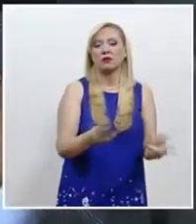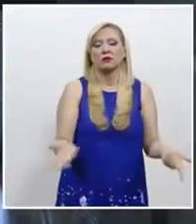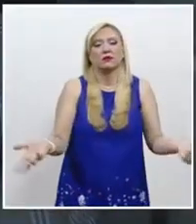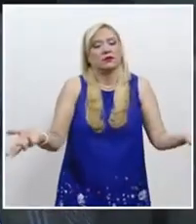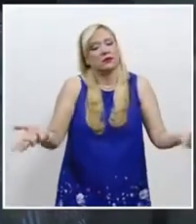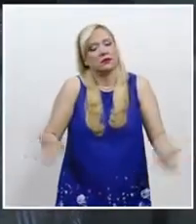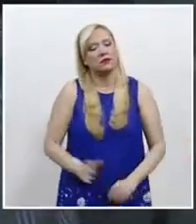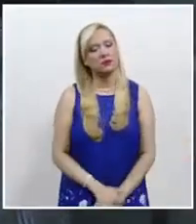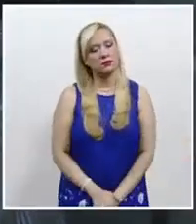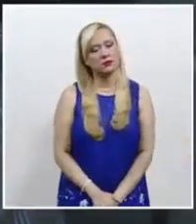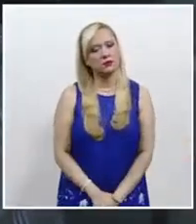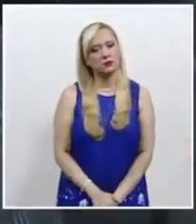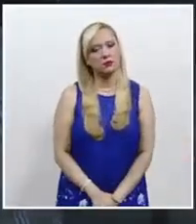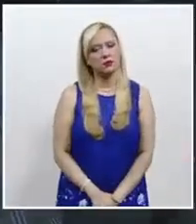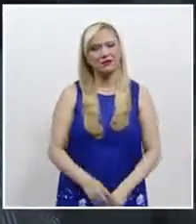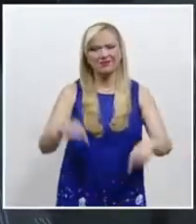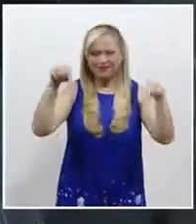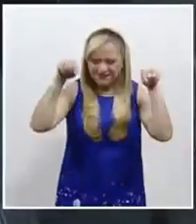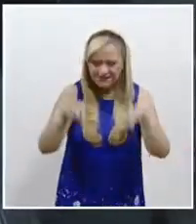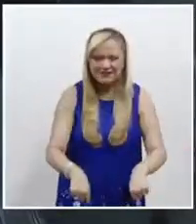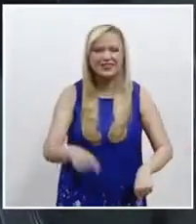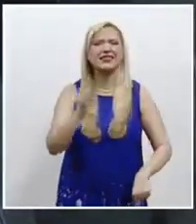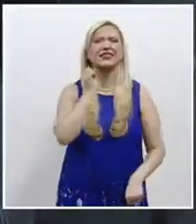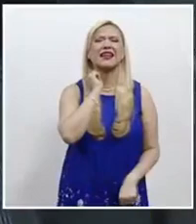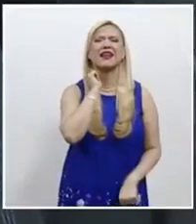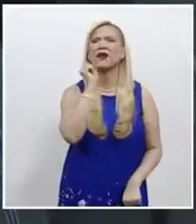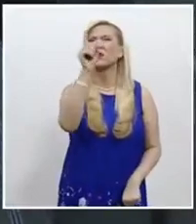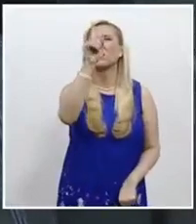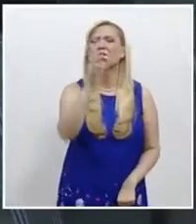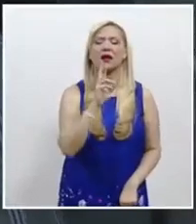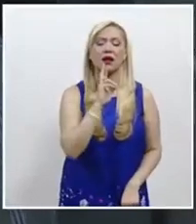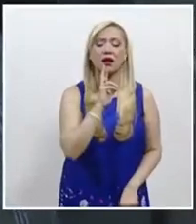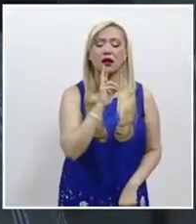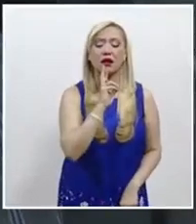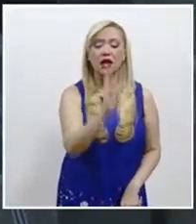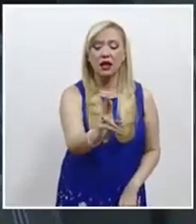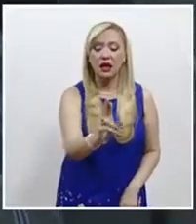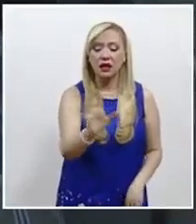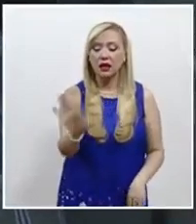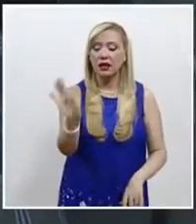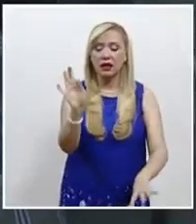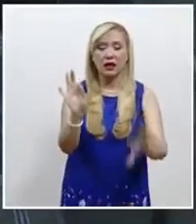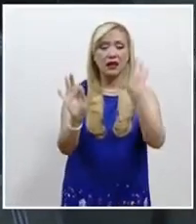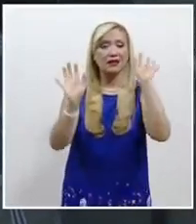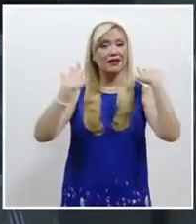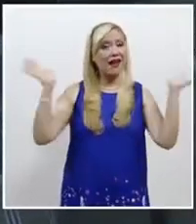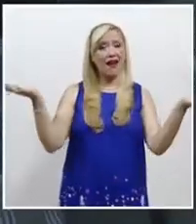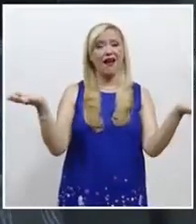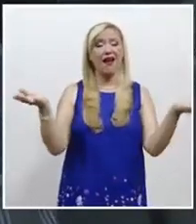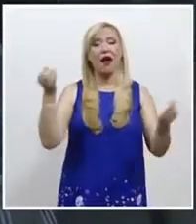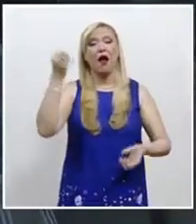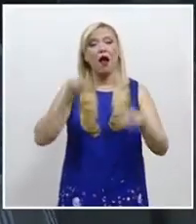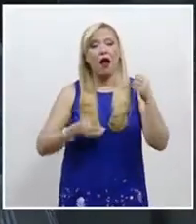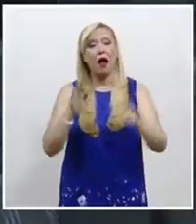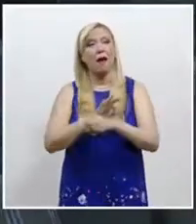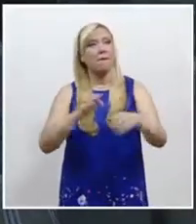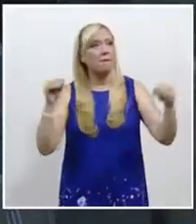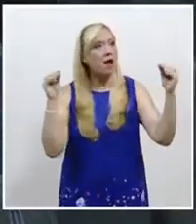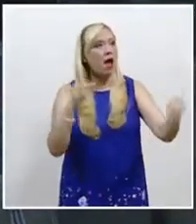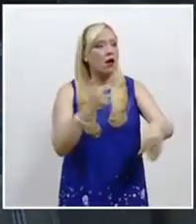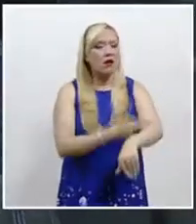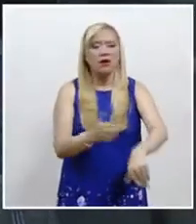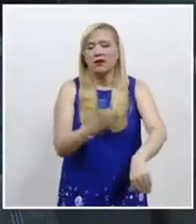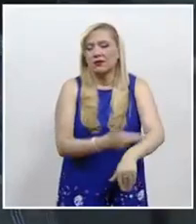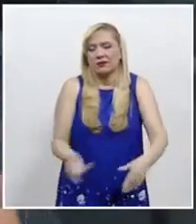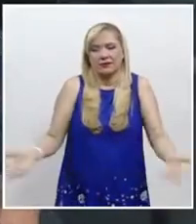En que un acto del Pleno del Senado de la República puede más que un amparo. Ese es el punto.